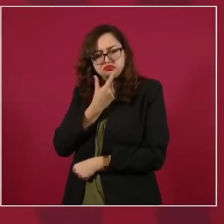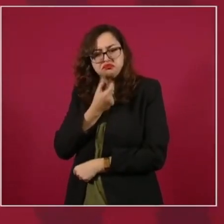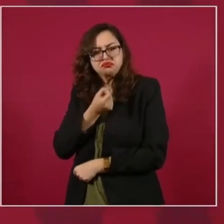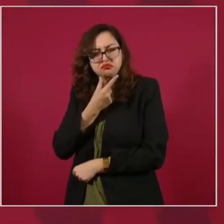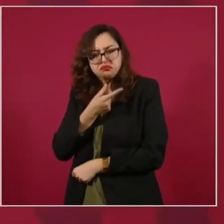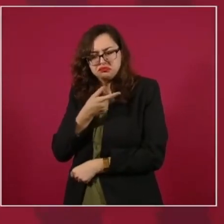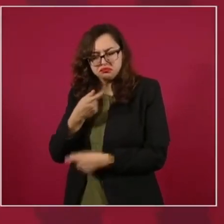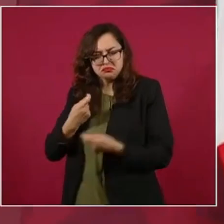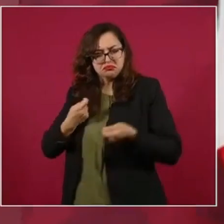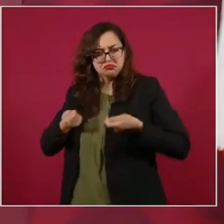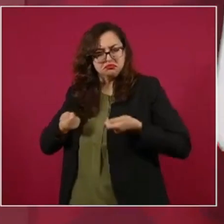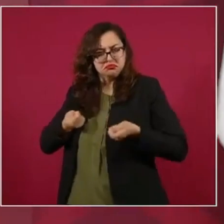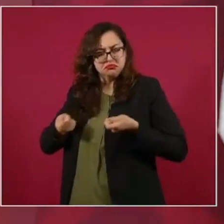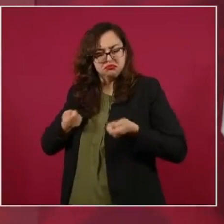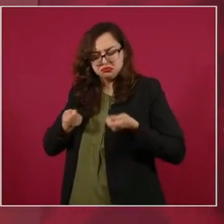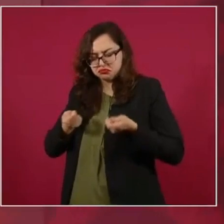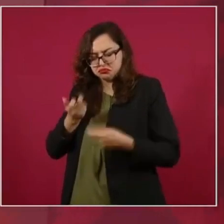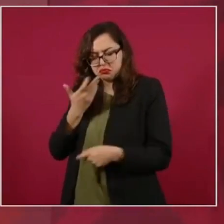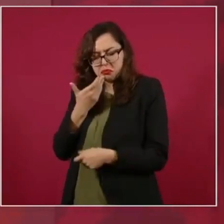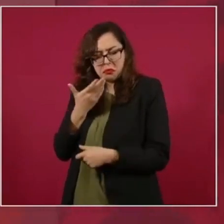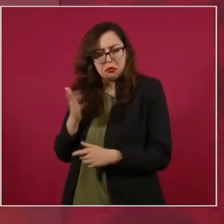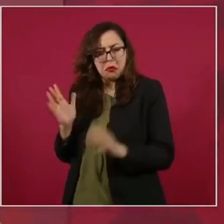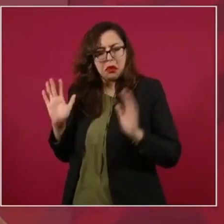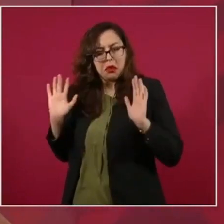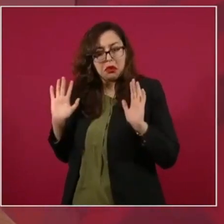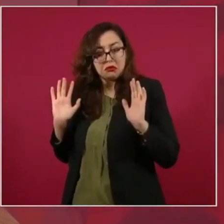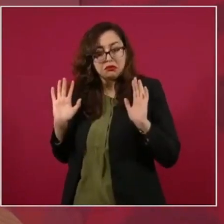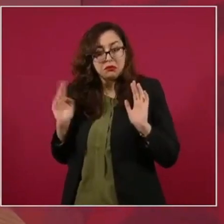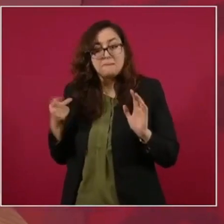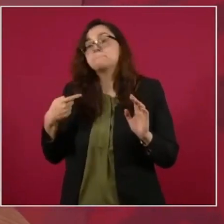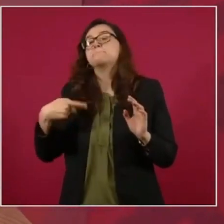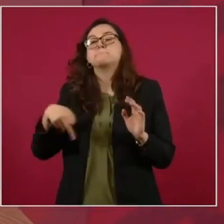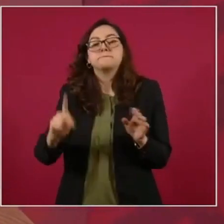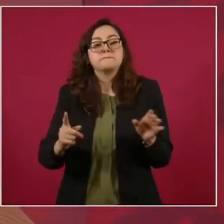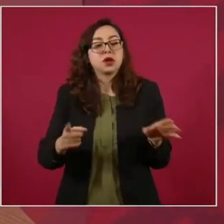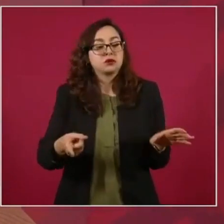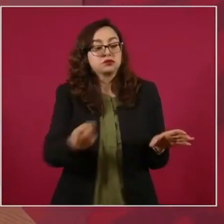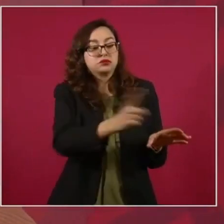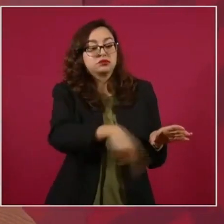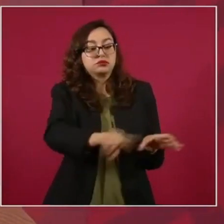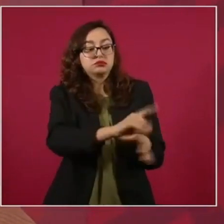Pero estoy leyendo y algunos